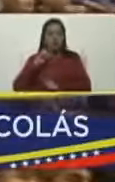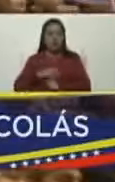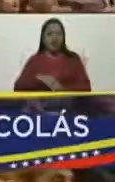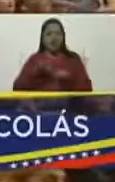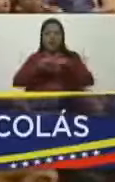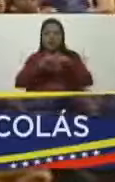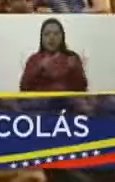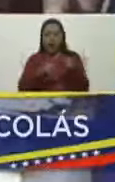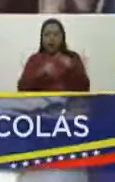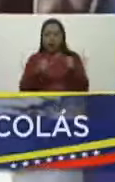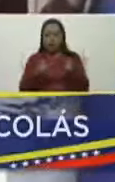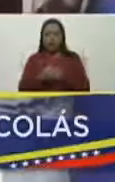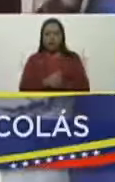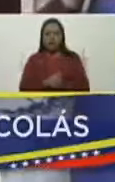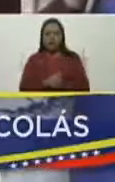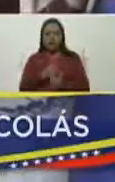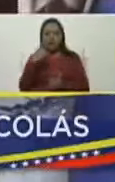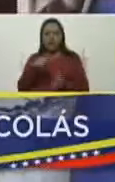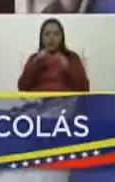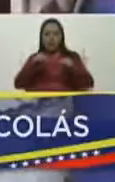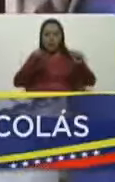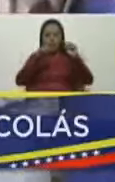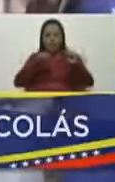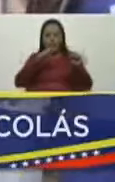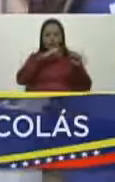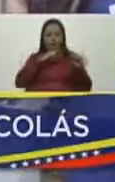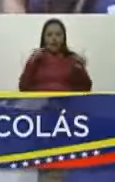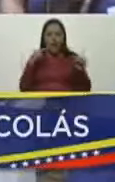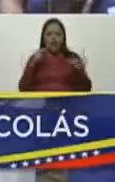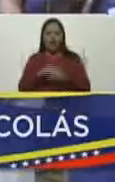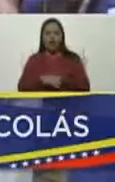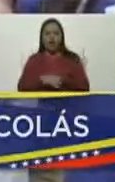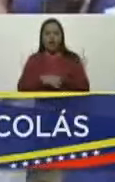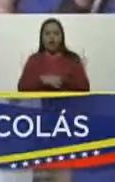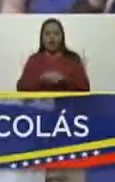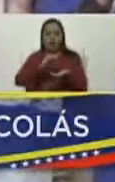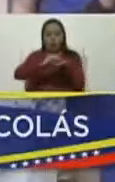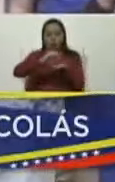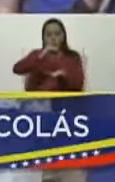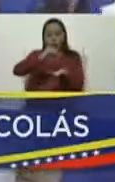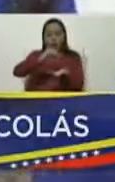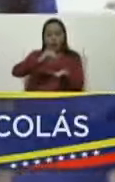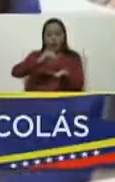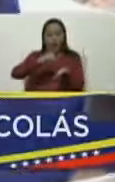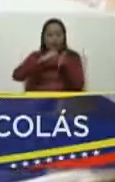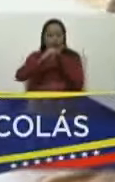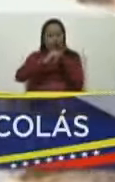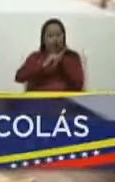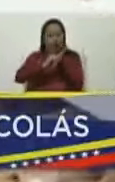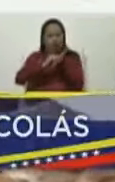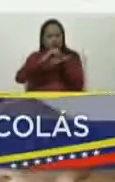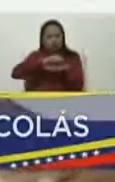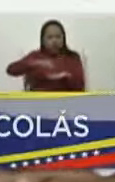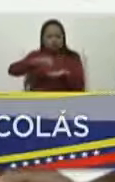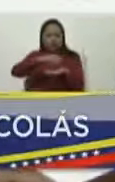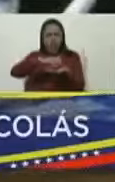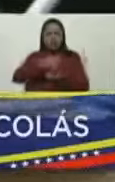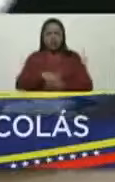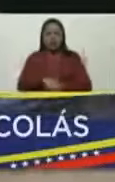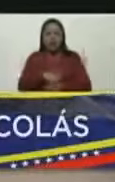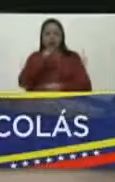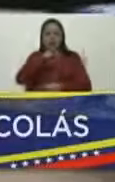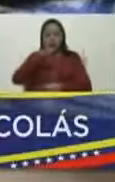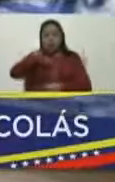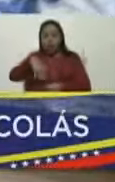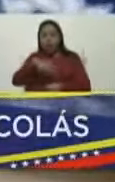al mayor, palmeras, golfeados... Todos al mayor para que las personas puedan comprar